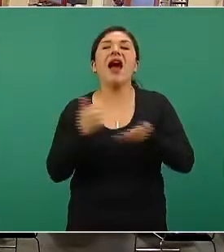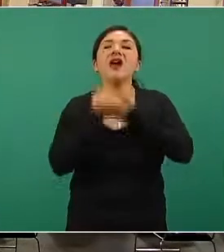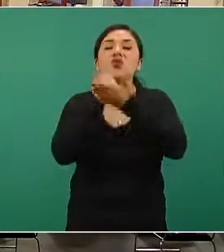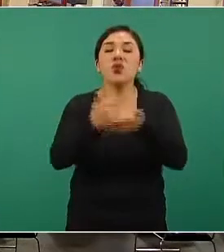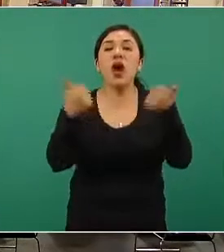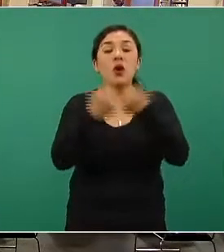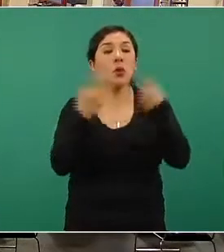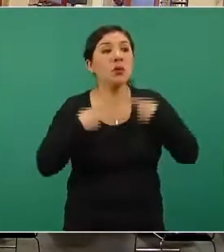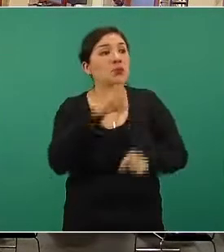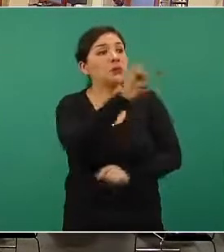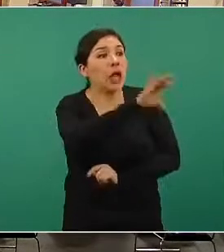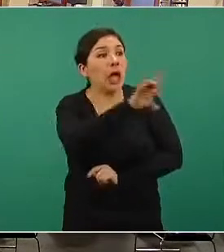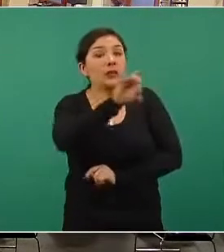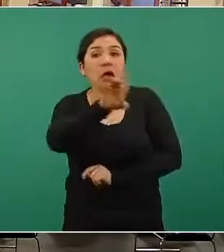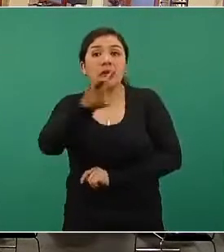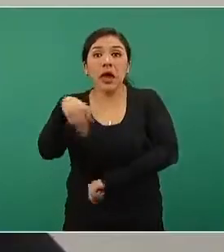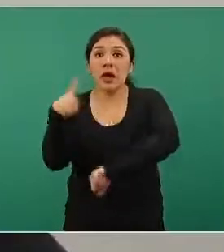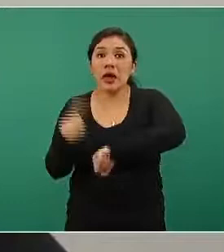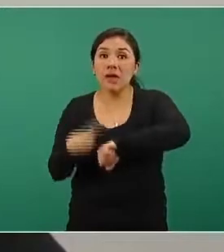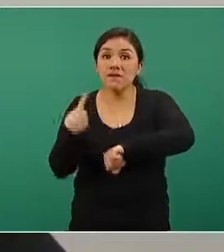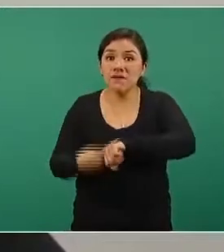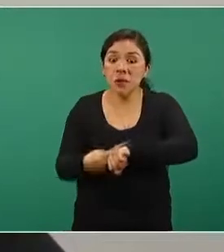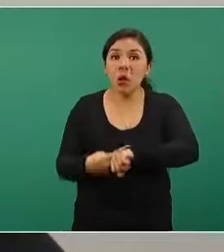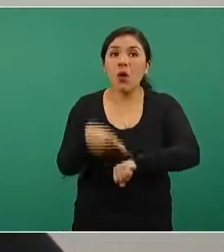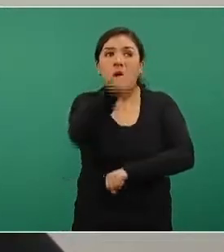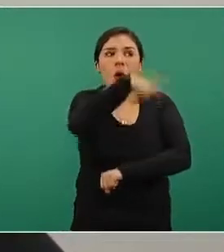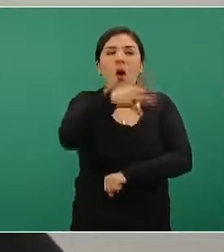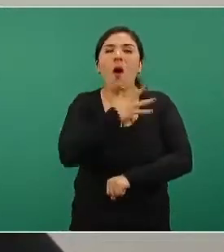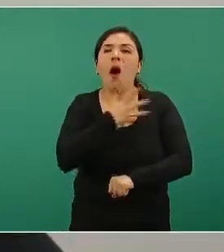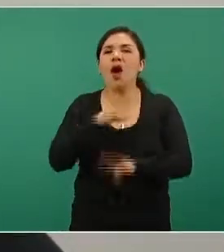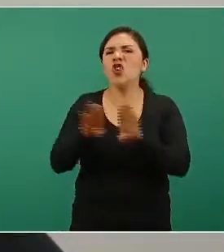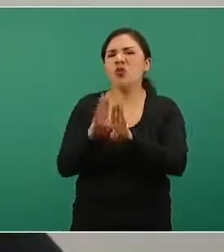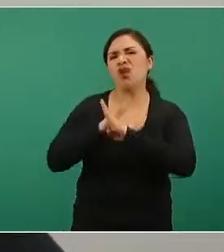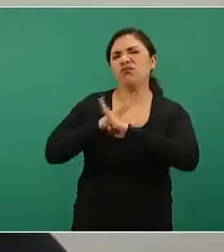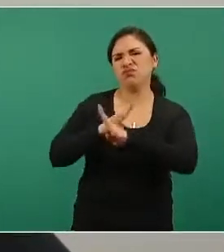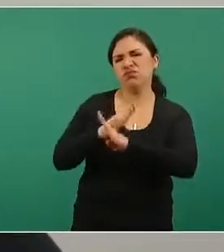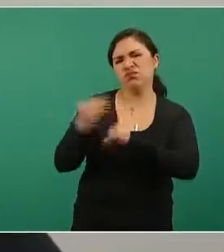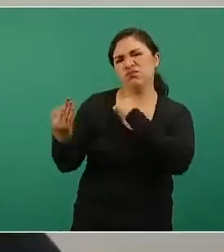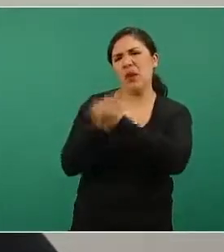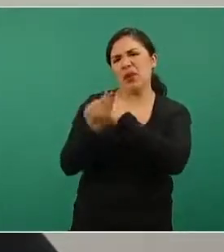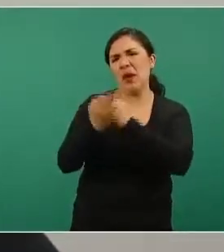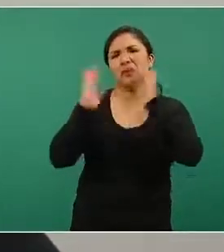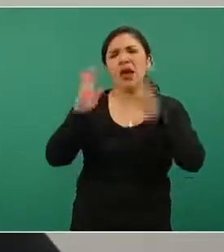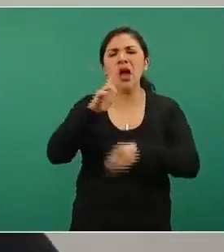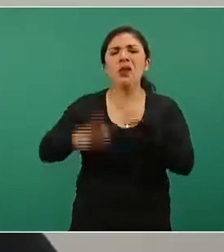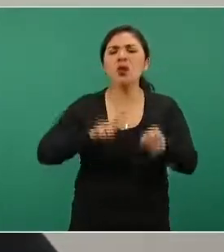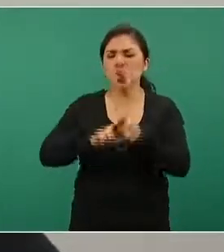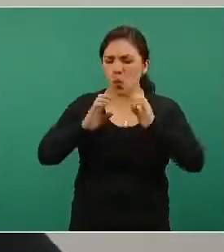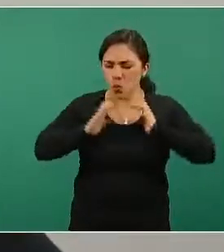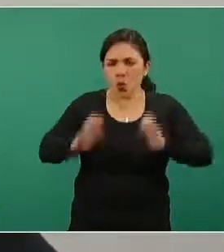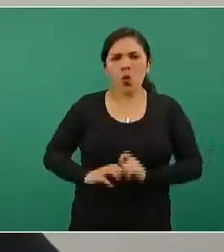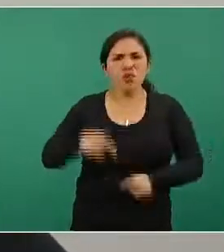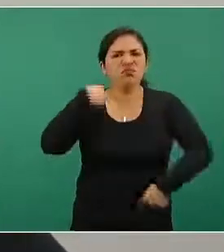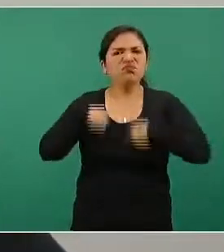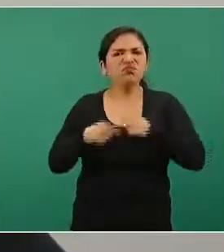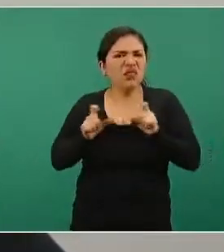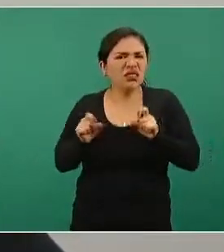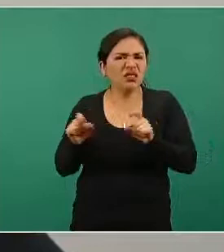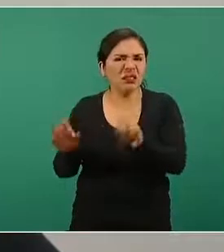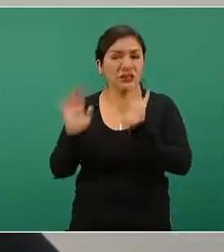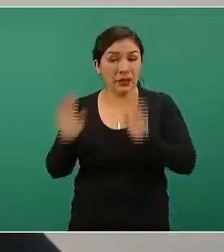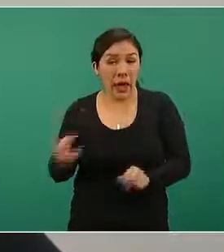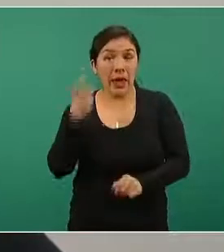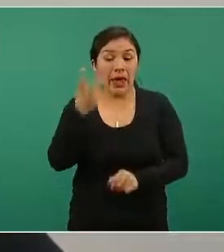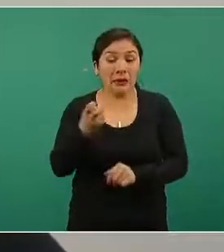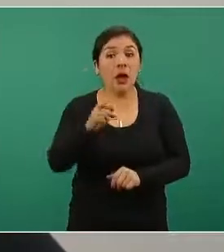ya enfermaron y que se espera tengan una inmunidad naturalmente generada y entonces los grupos de personas que pueden